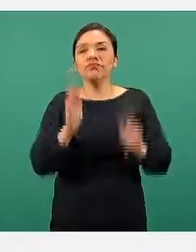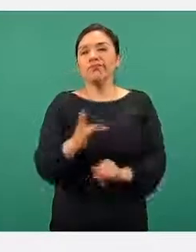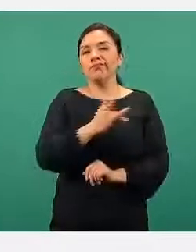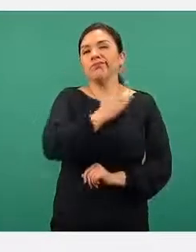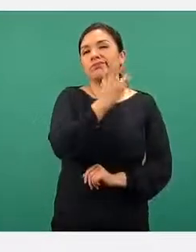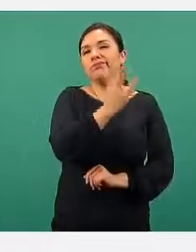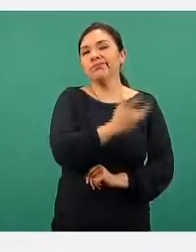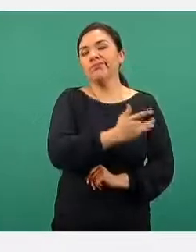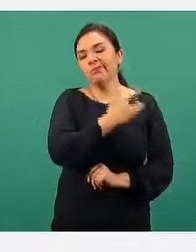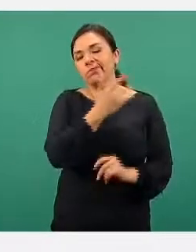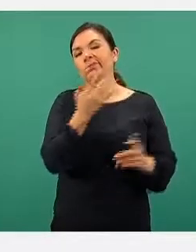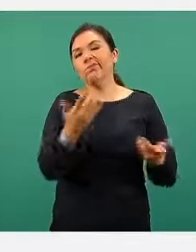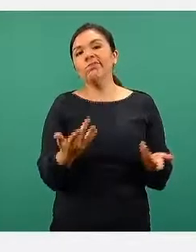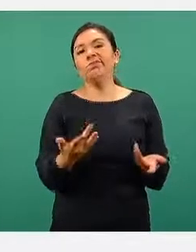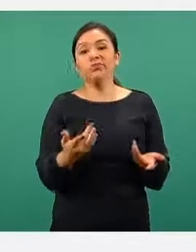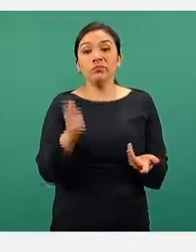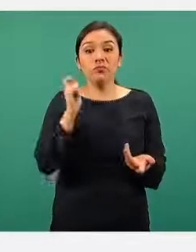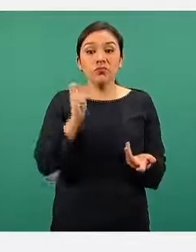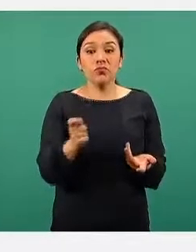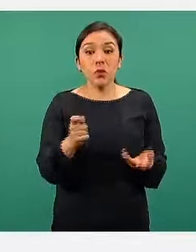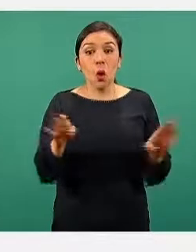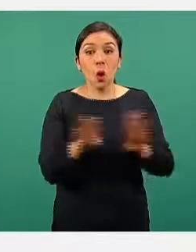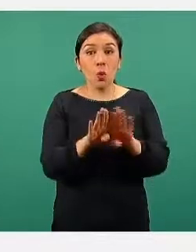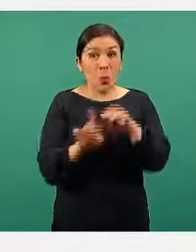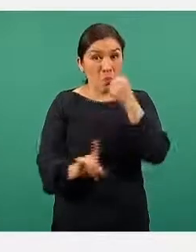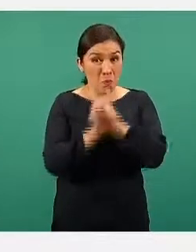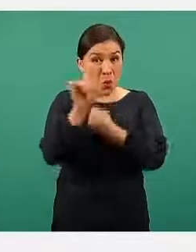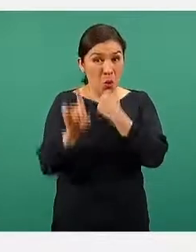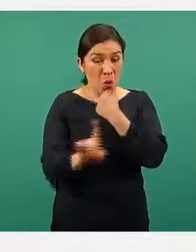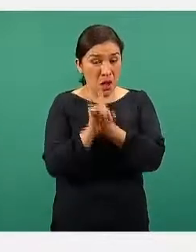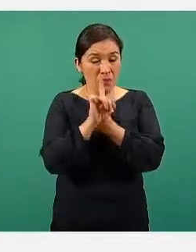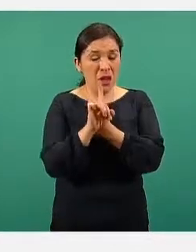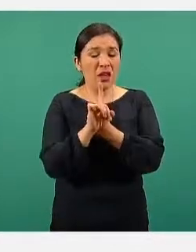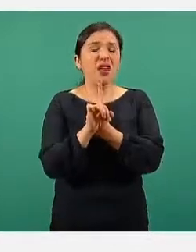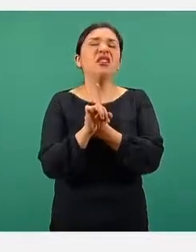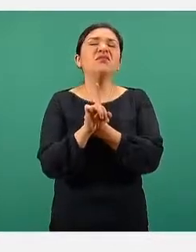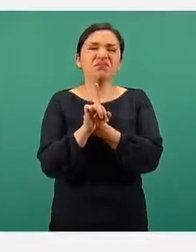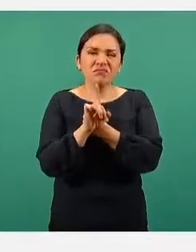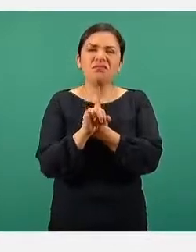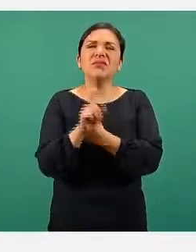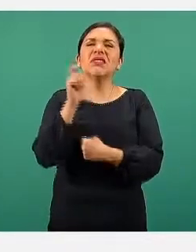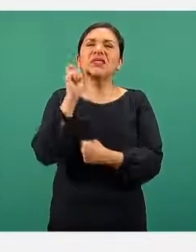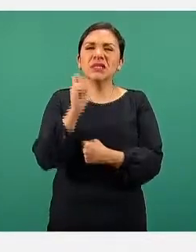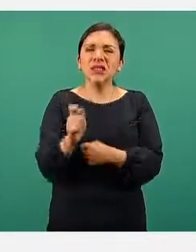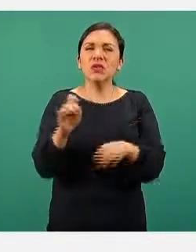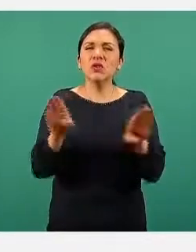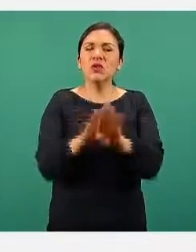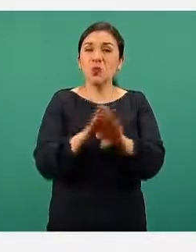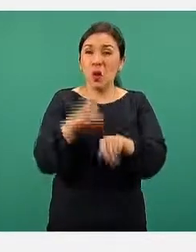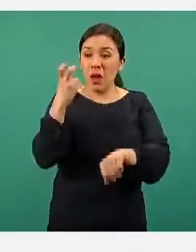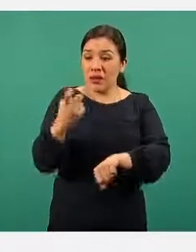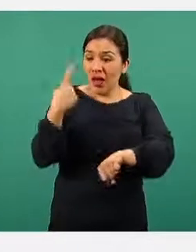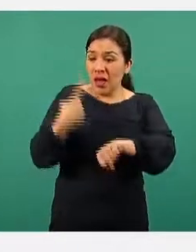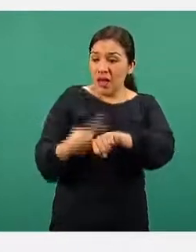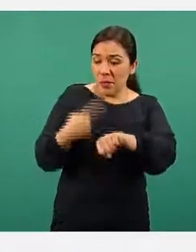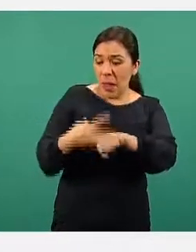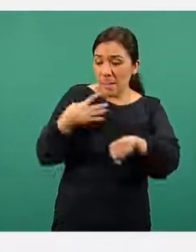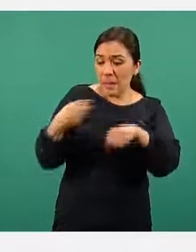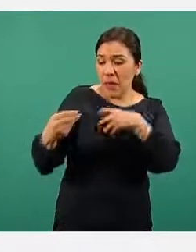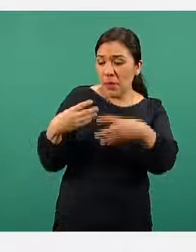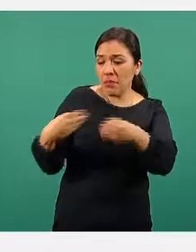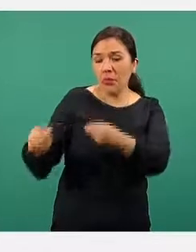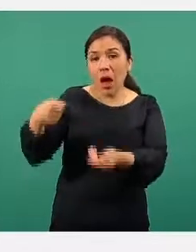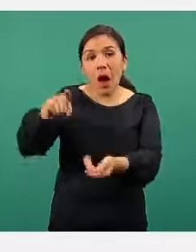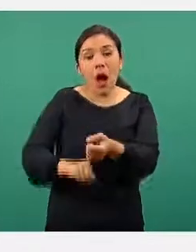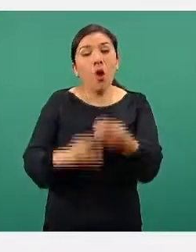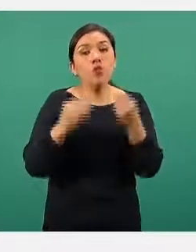percibíamos que el problema fundamental de esta pandemia era la